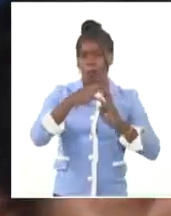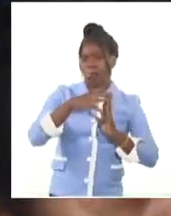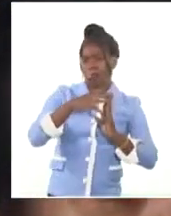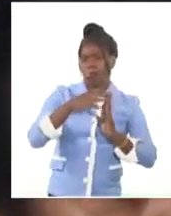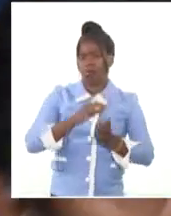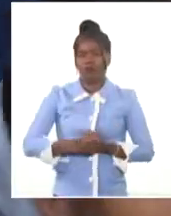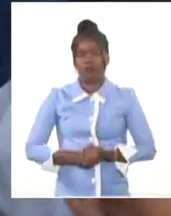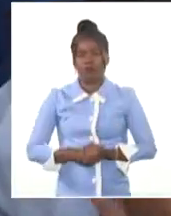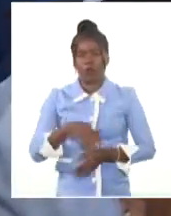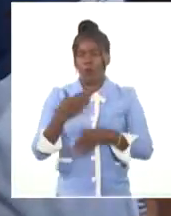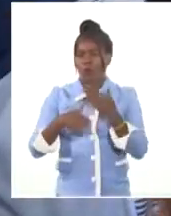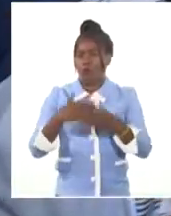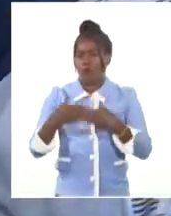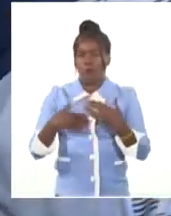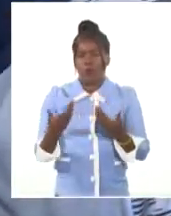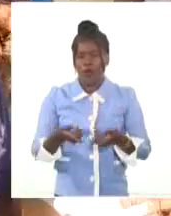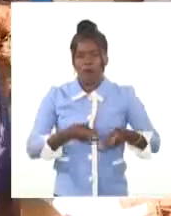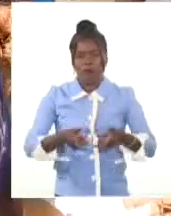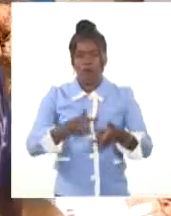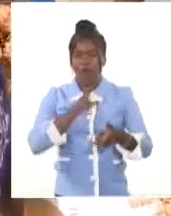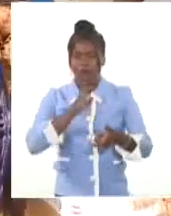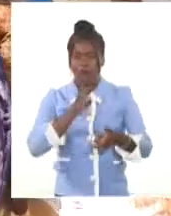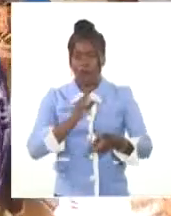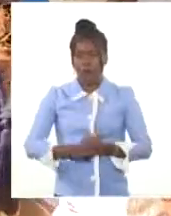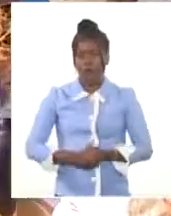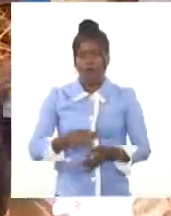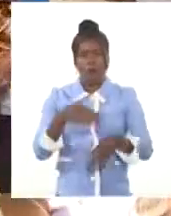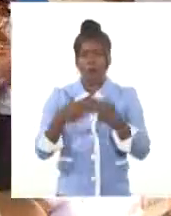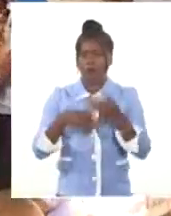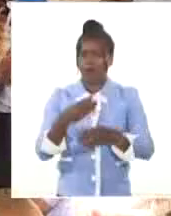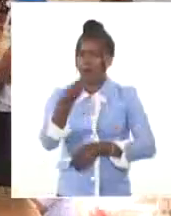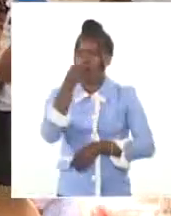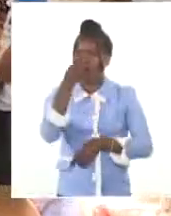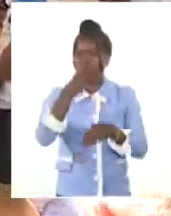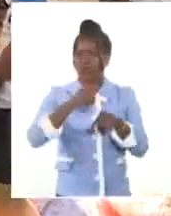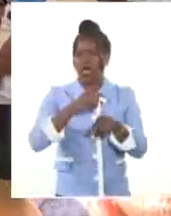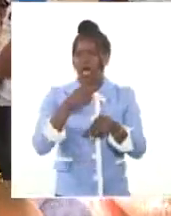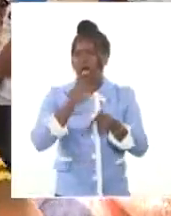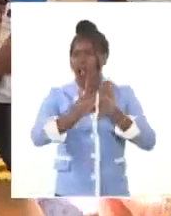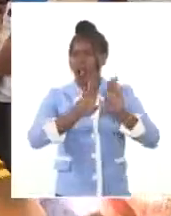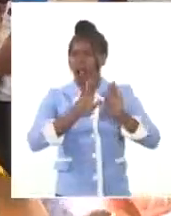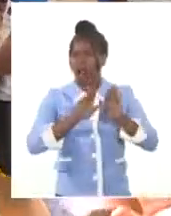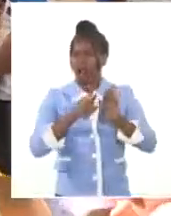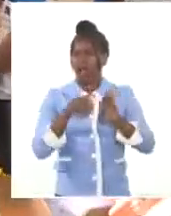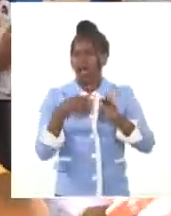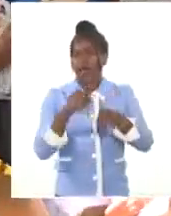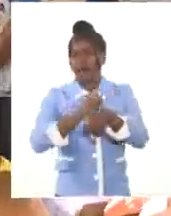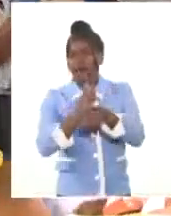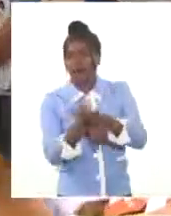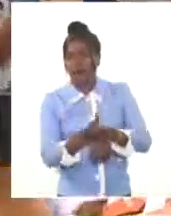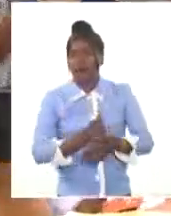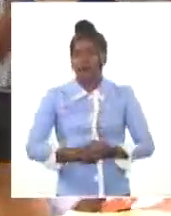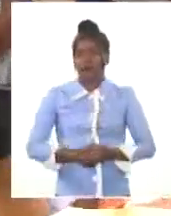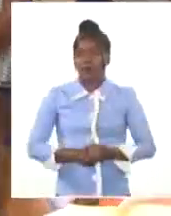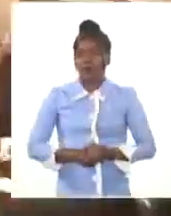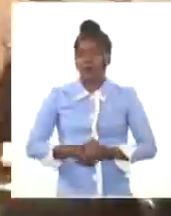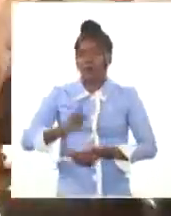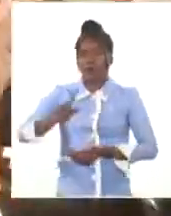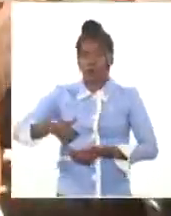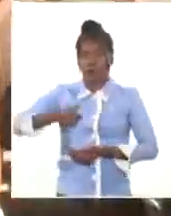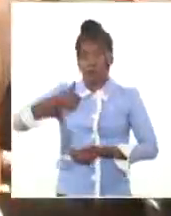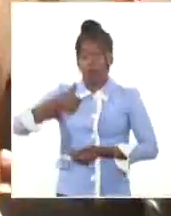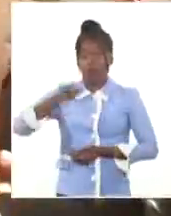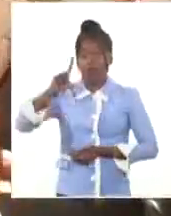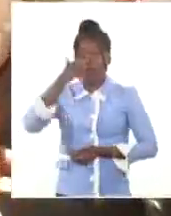redes sanitarias y distribución de alimentos. El máximo representante del Parlamento cubano señaló que los temas